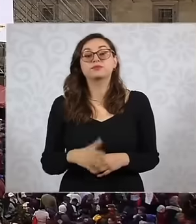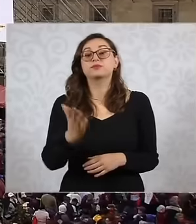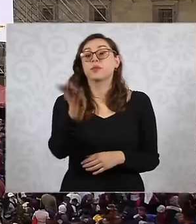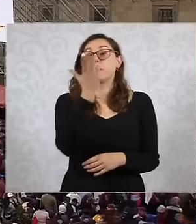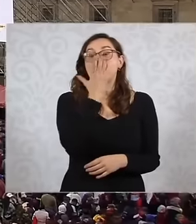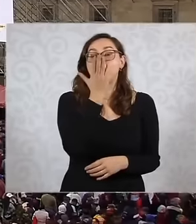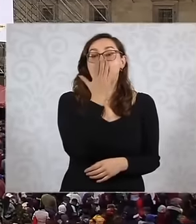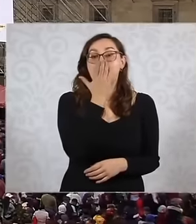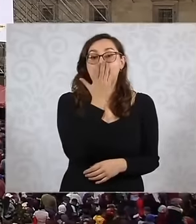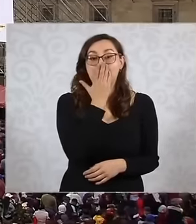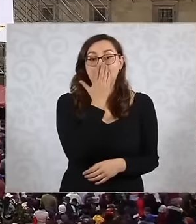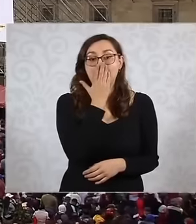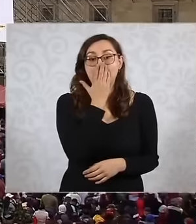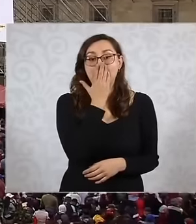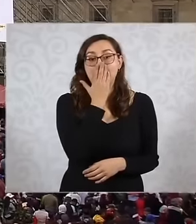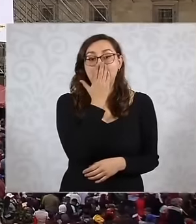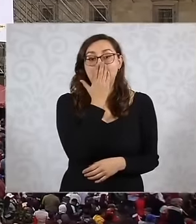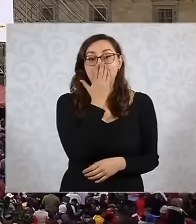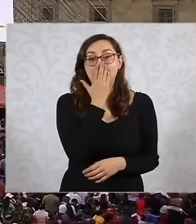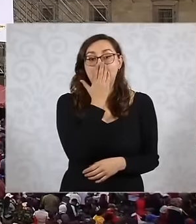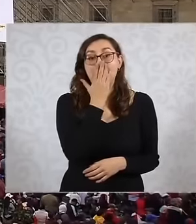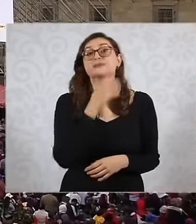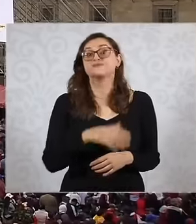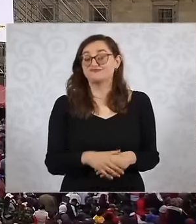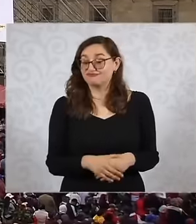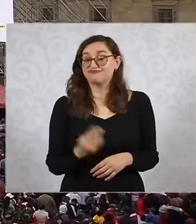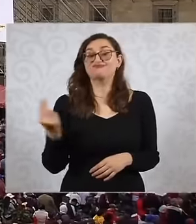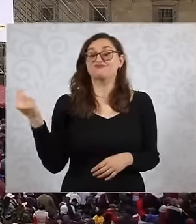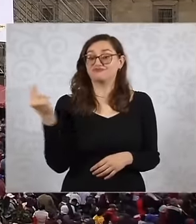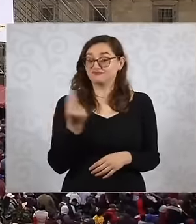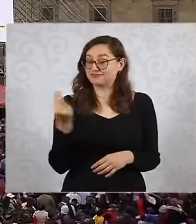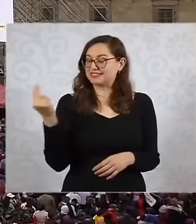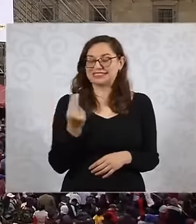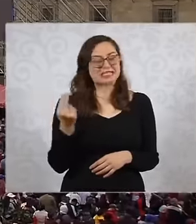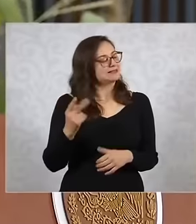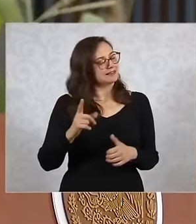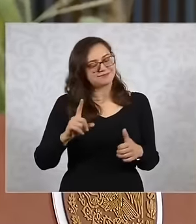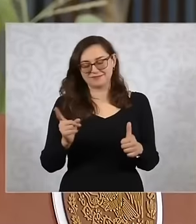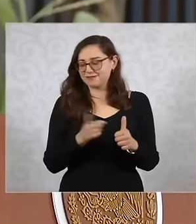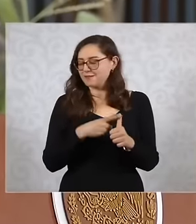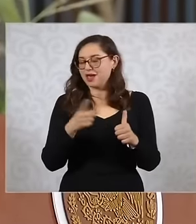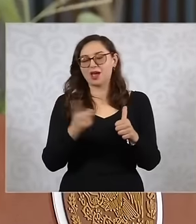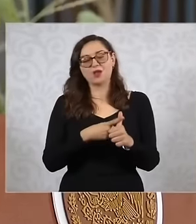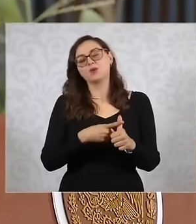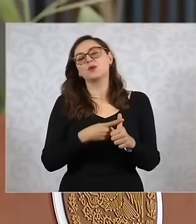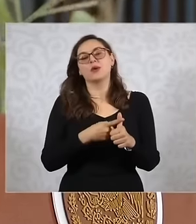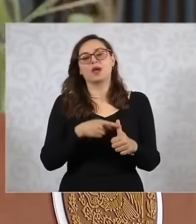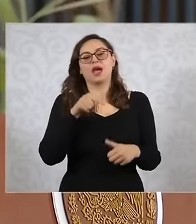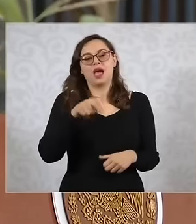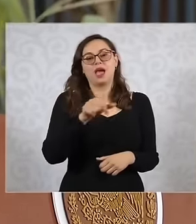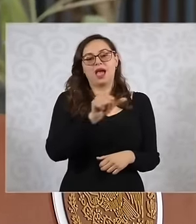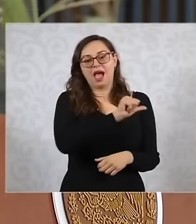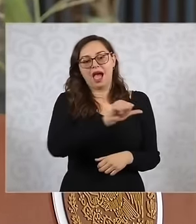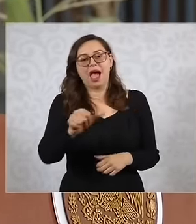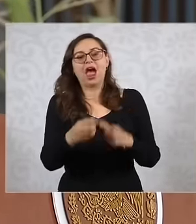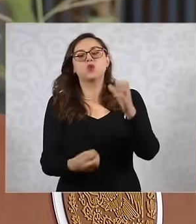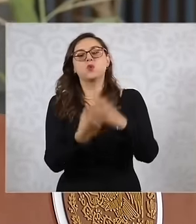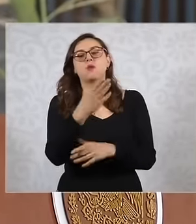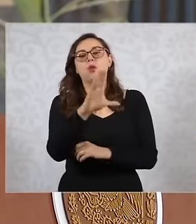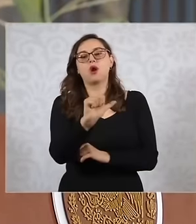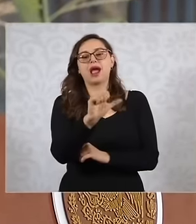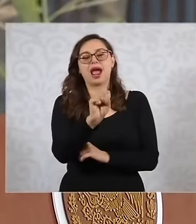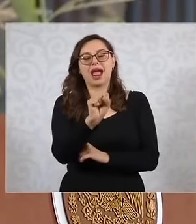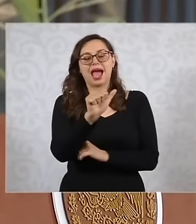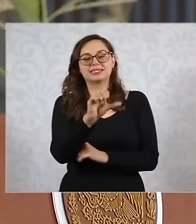Sonora, esa la tenemos que hacer, pase lo que pase. Bavispe, Nuevo Casas Grandes